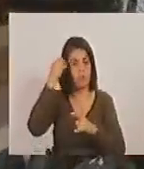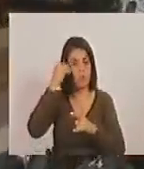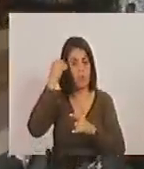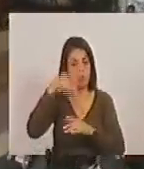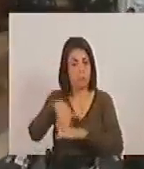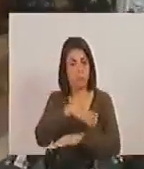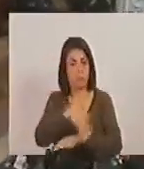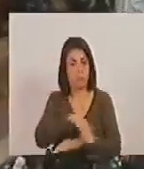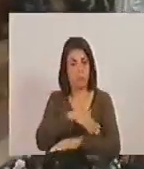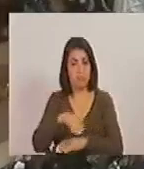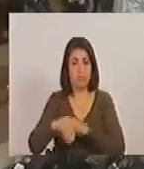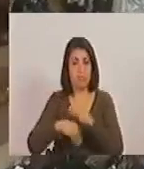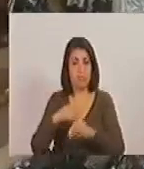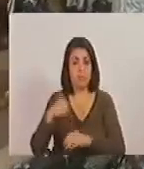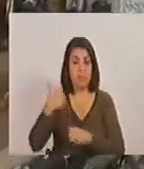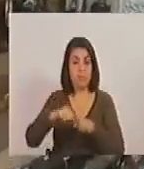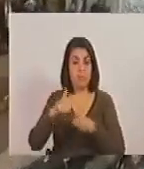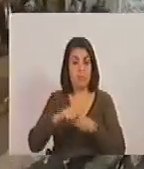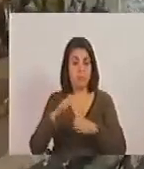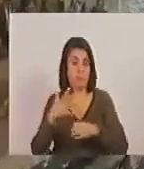Maracaibo, semidesnuda y